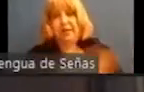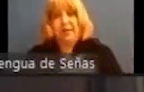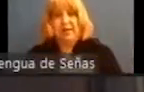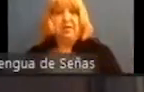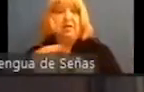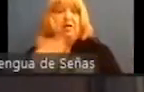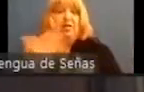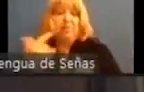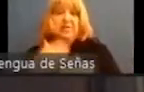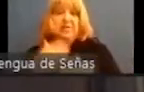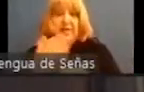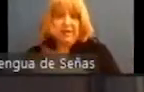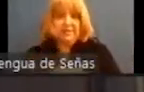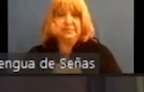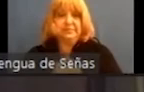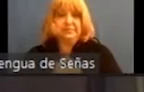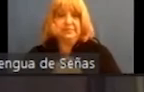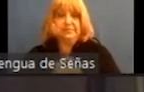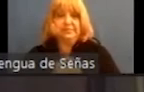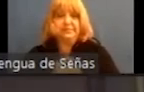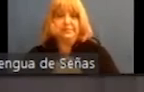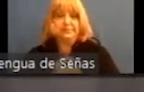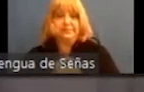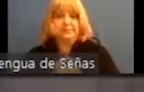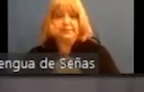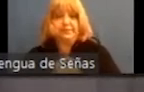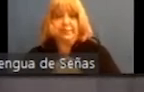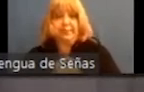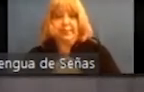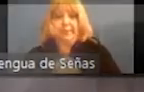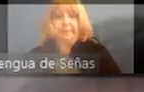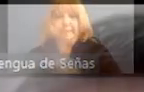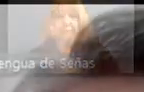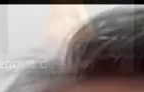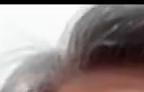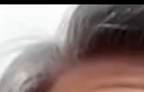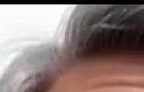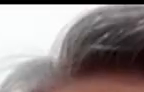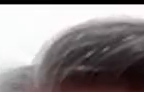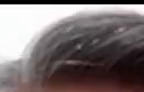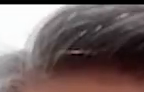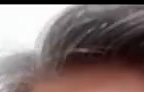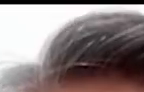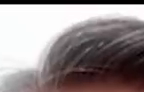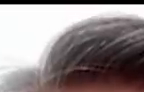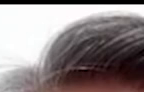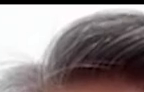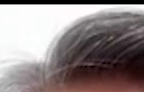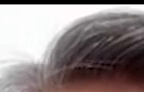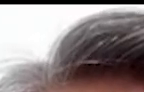uso de la palabra. Le agradezco que me la haya dado. Gracias a usted, senador. Mi nombre es Marcelo Romano,